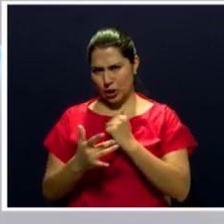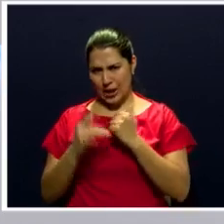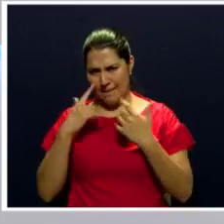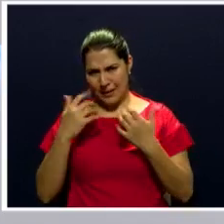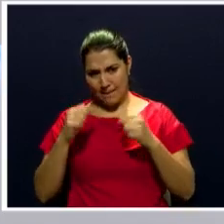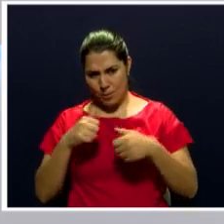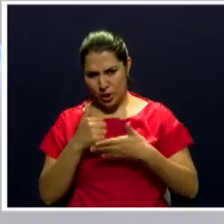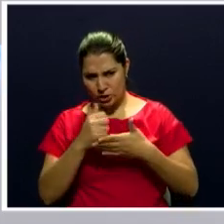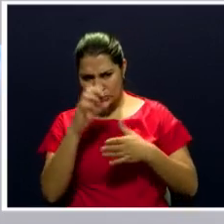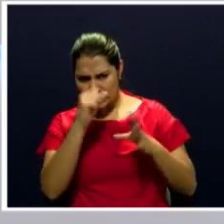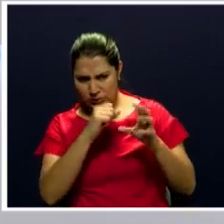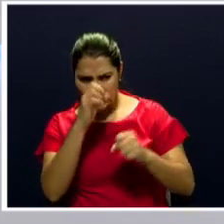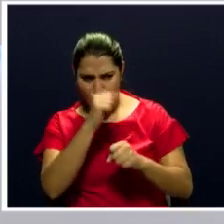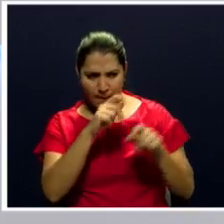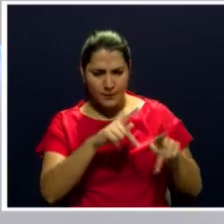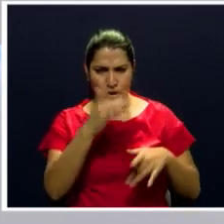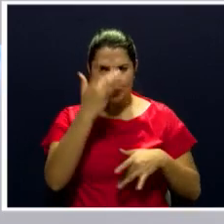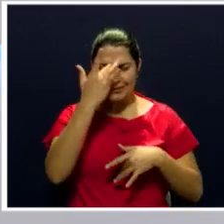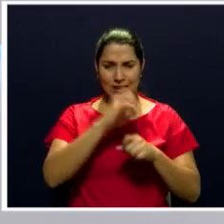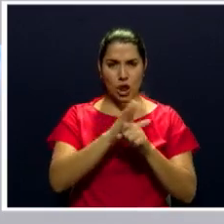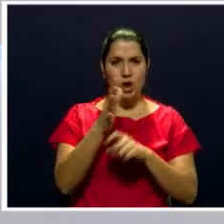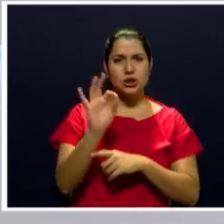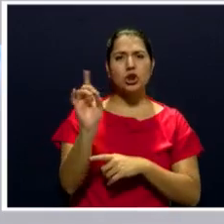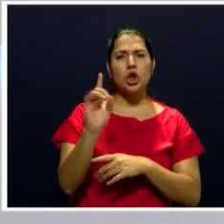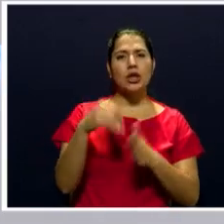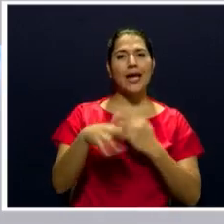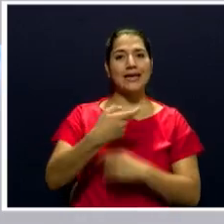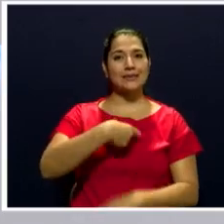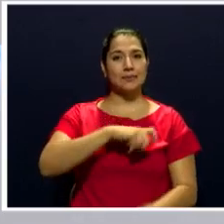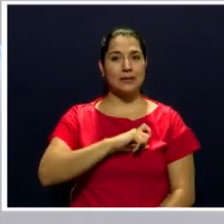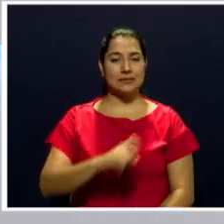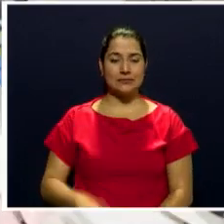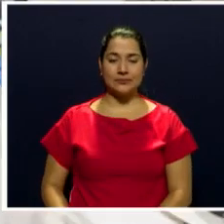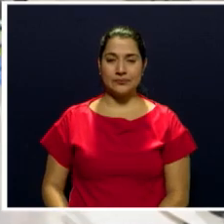casos positivos de COVID-19 en España.